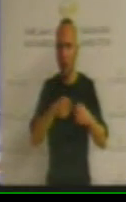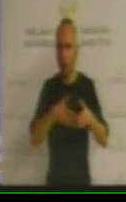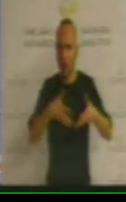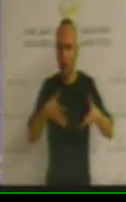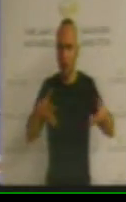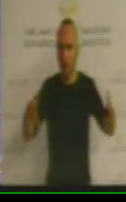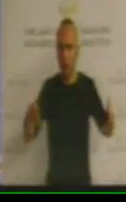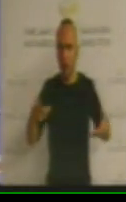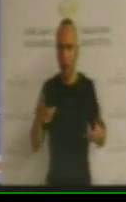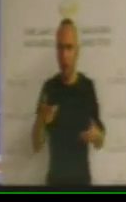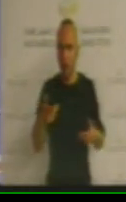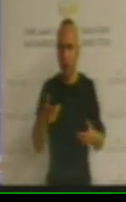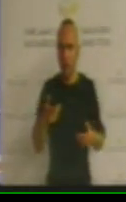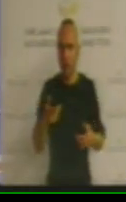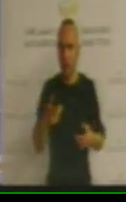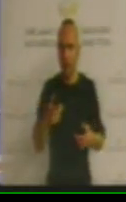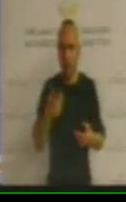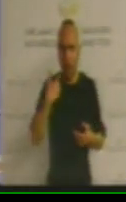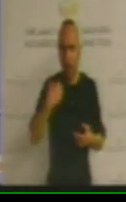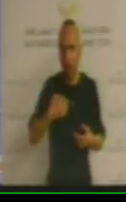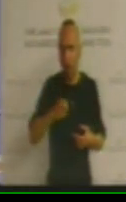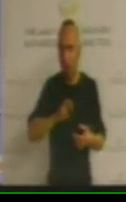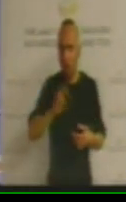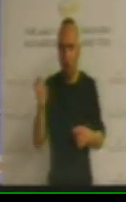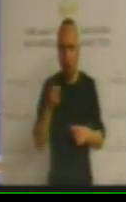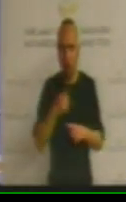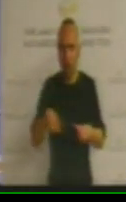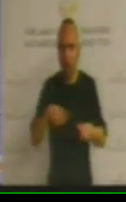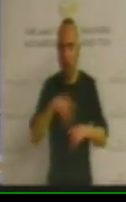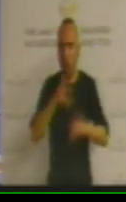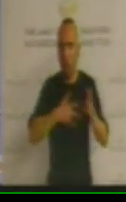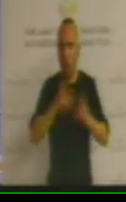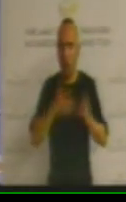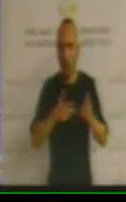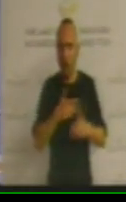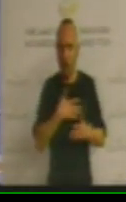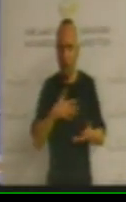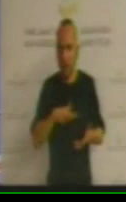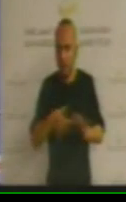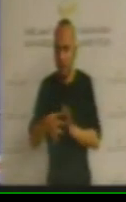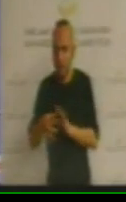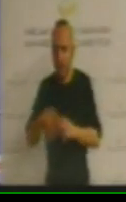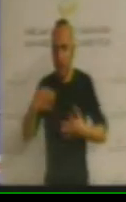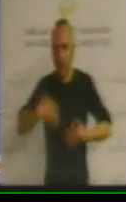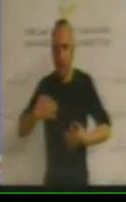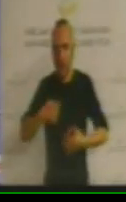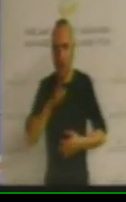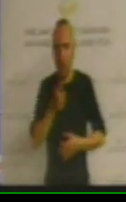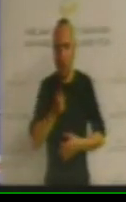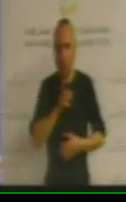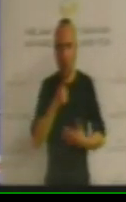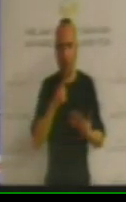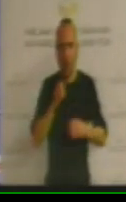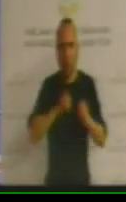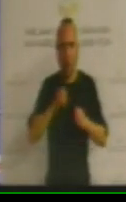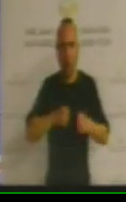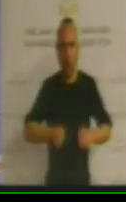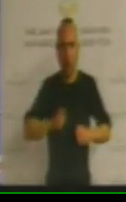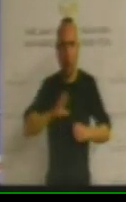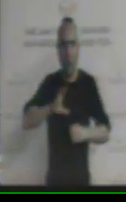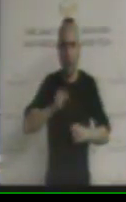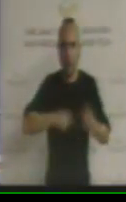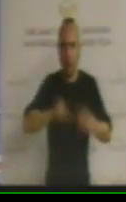euros, y la realidad es otra. Las cuentas deseadas no ajustadas a la realidad, porque 70% más de presupuesto, más millones para